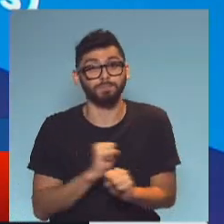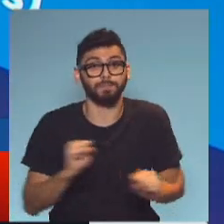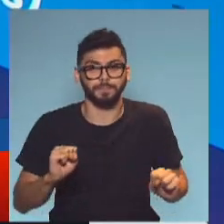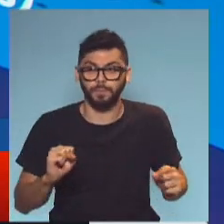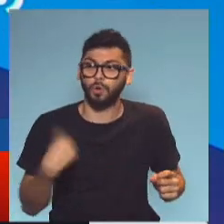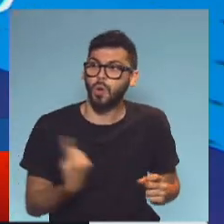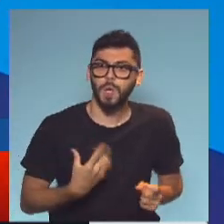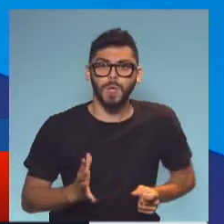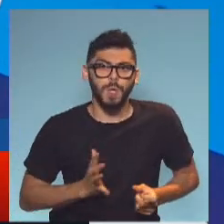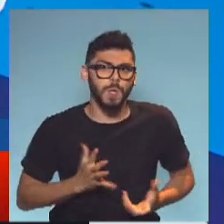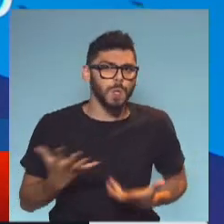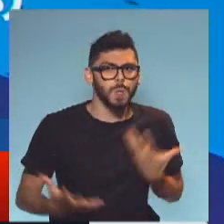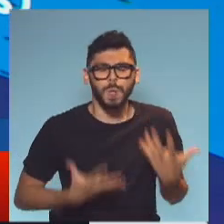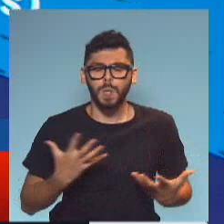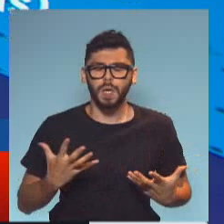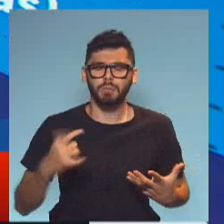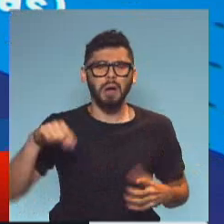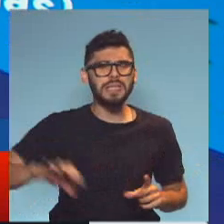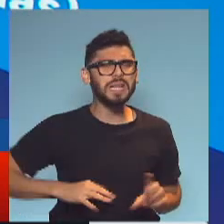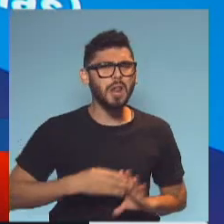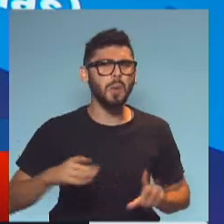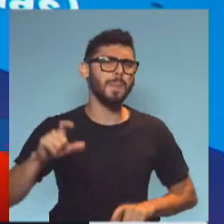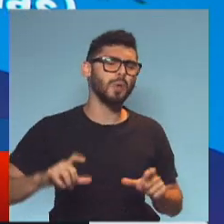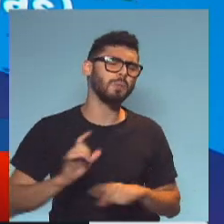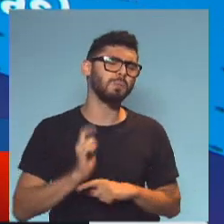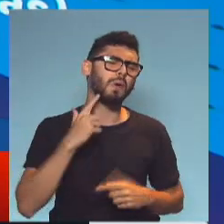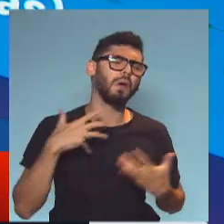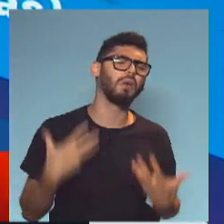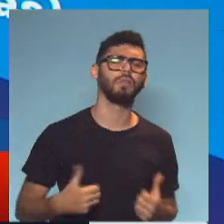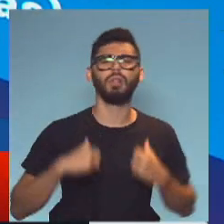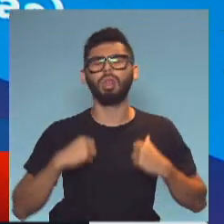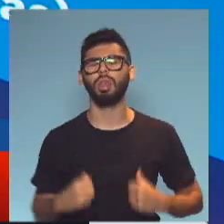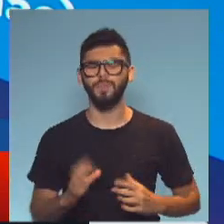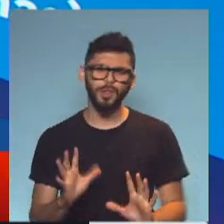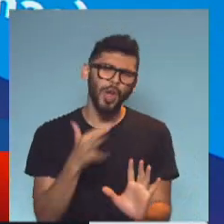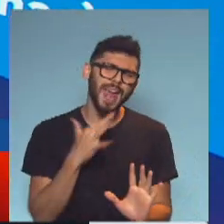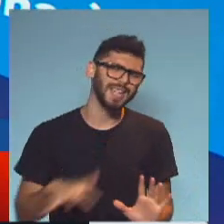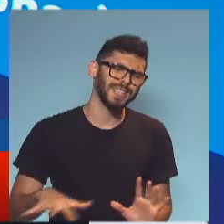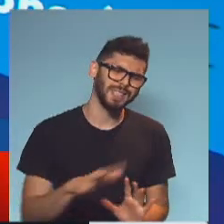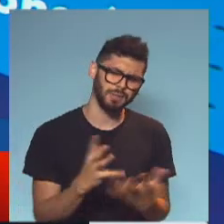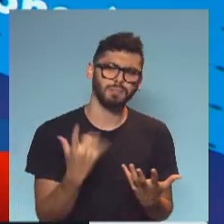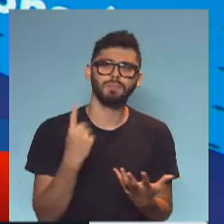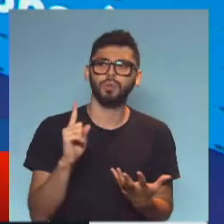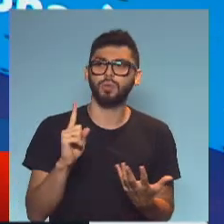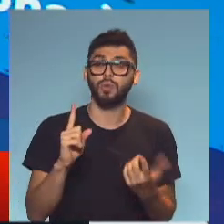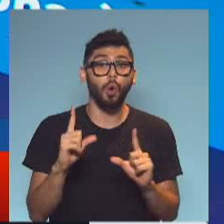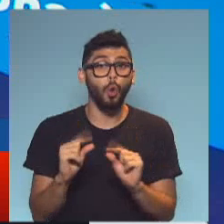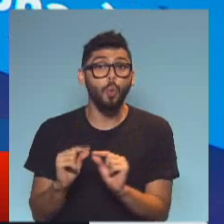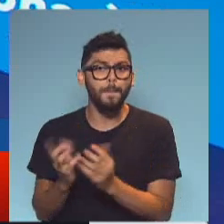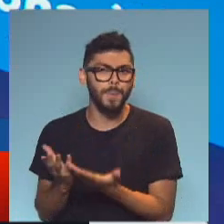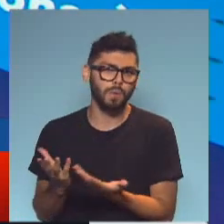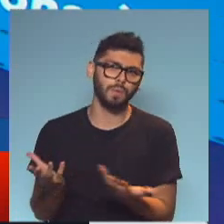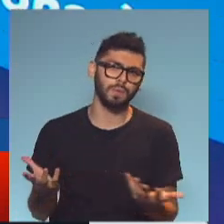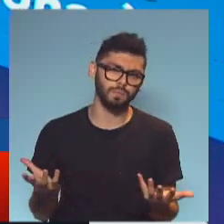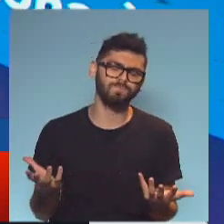temor, el nuevo escenario. Este año mucha gente está bien, está cansada, está agotada, se entiende todo el panorama, pero los números están hablando. Entonces